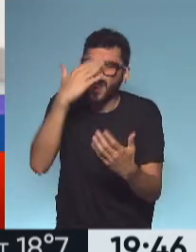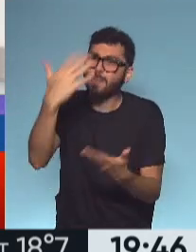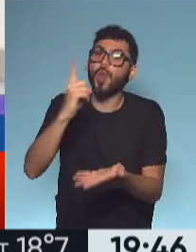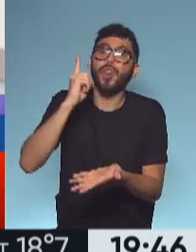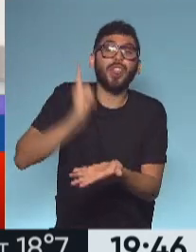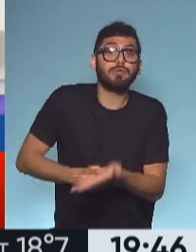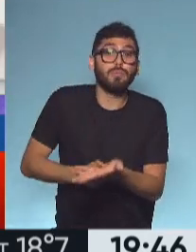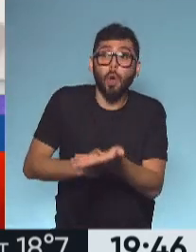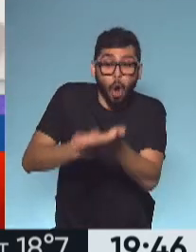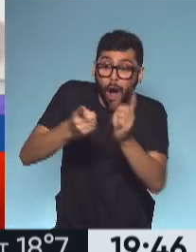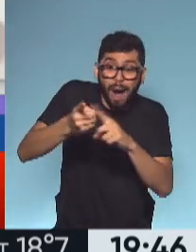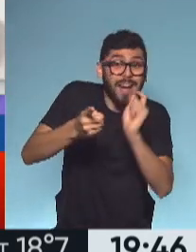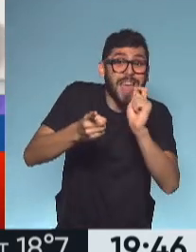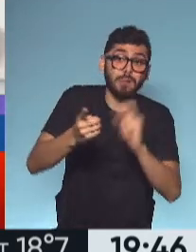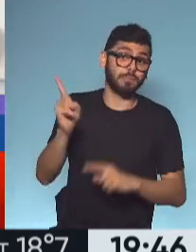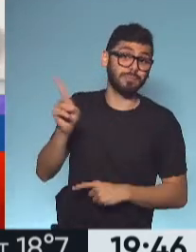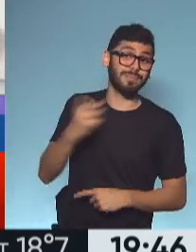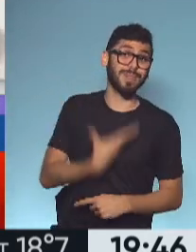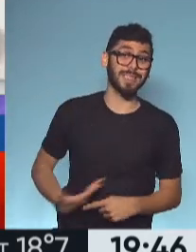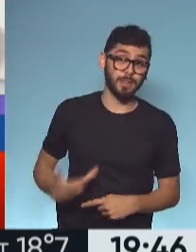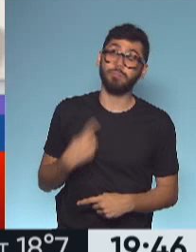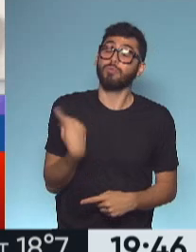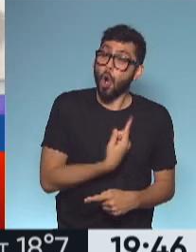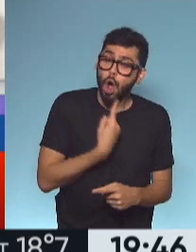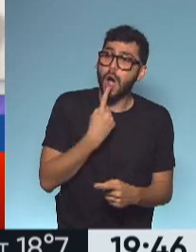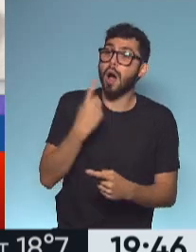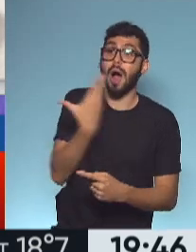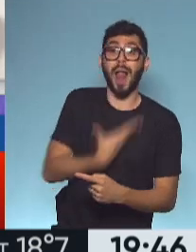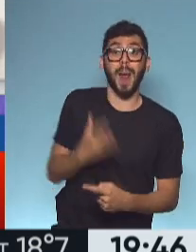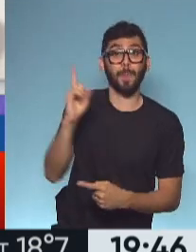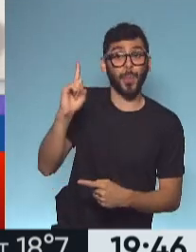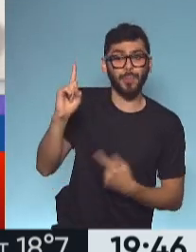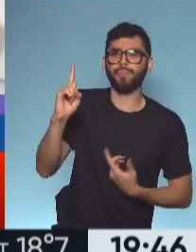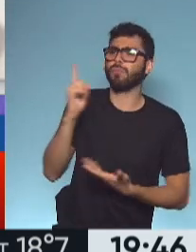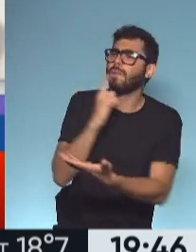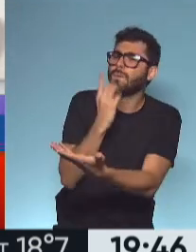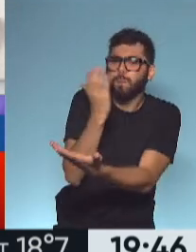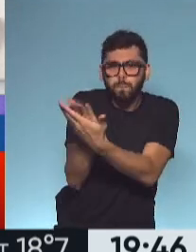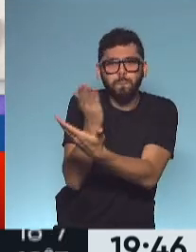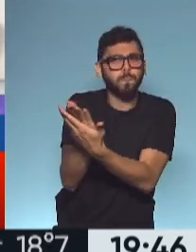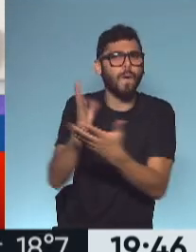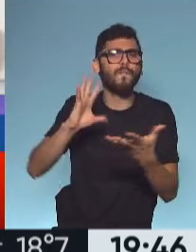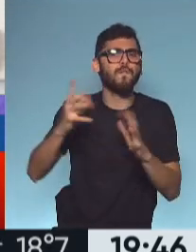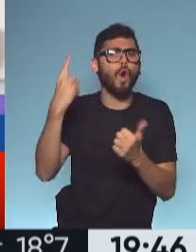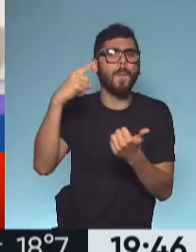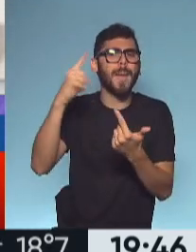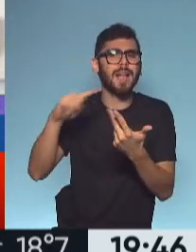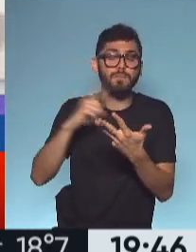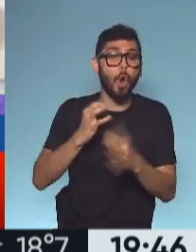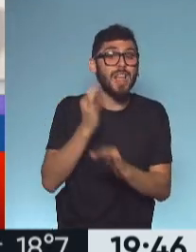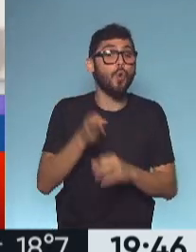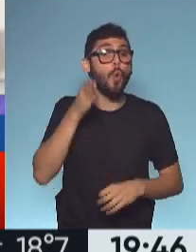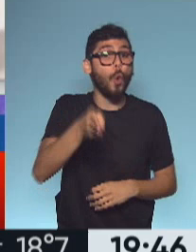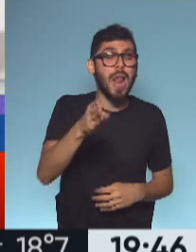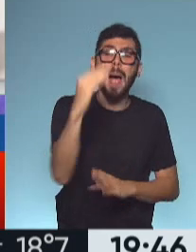es el presidente. Nosotros le manifestamos al presidente, ¿no?, distintas alternativas vinculadas a la disminución de la